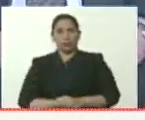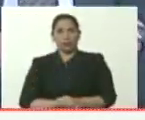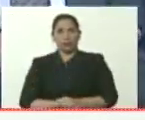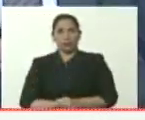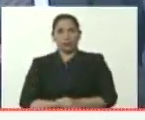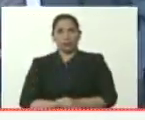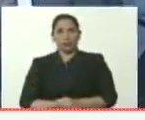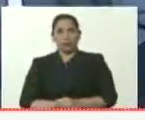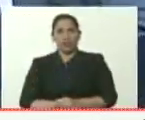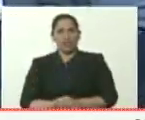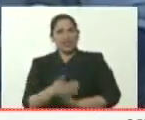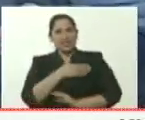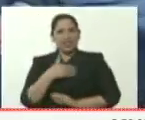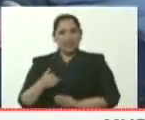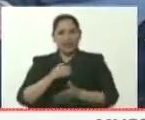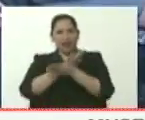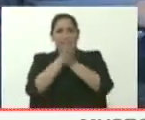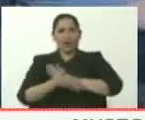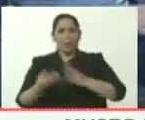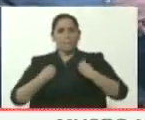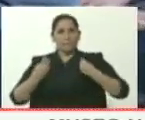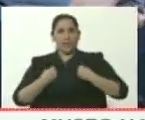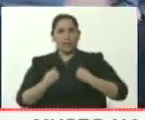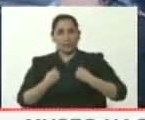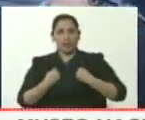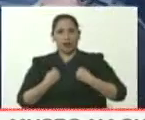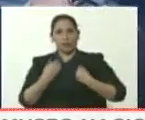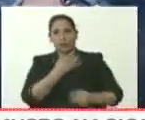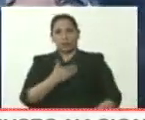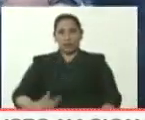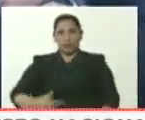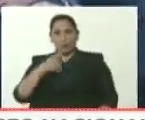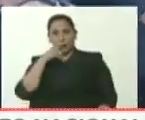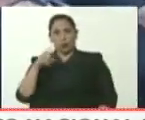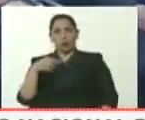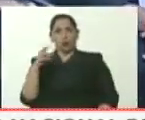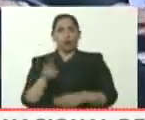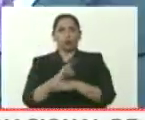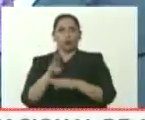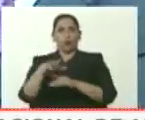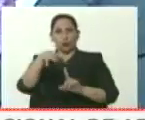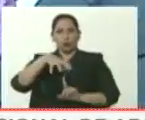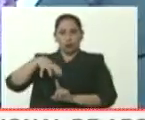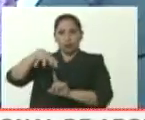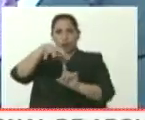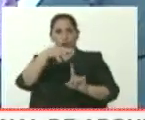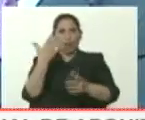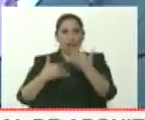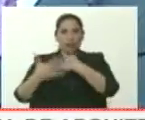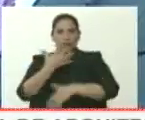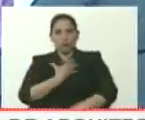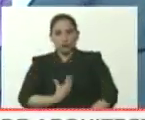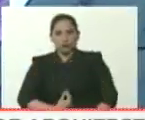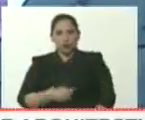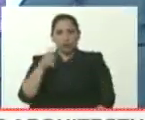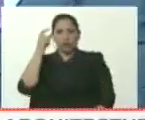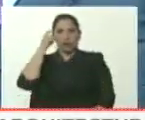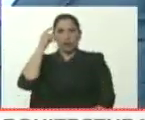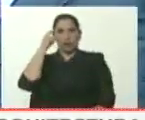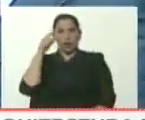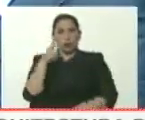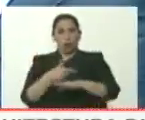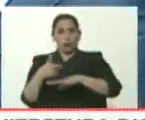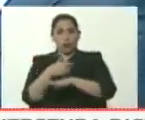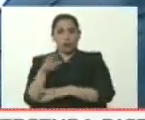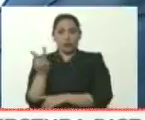la vida del presidente de la República, Nicolás Maduro, utilizando los drones aquel triste día. El